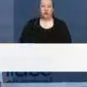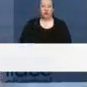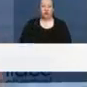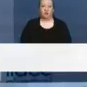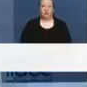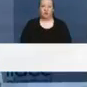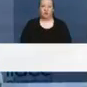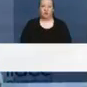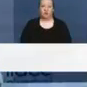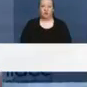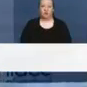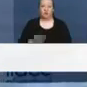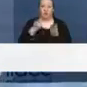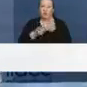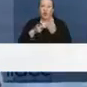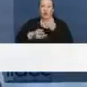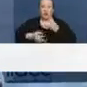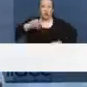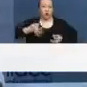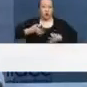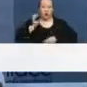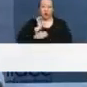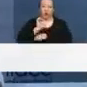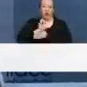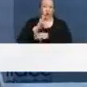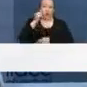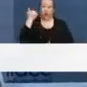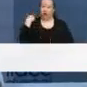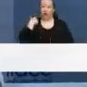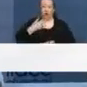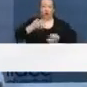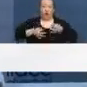me pasa la justicia ecuatoriana no tenemos autismo